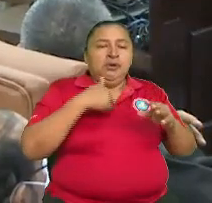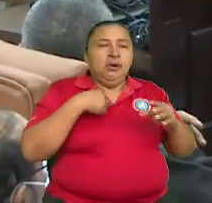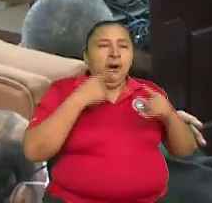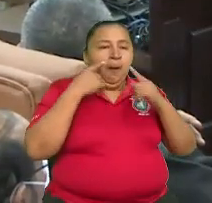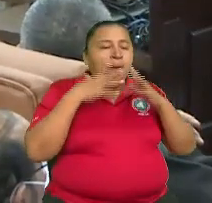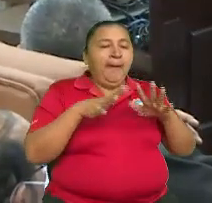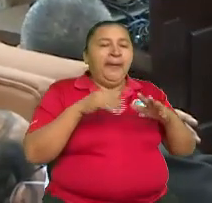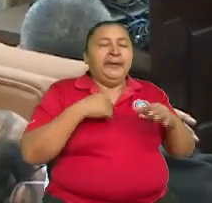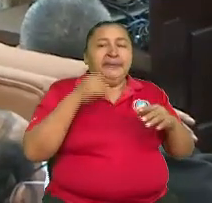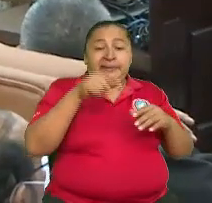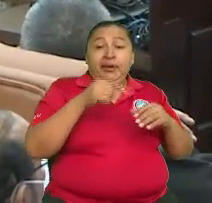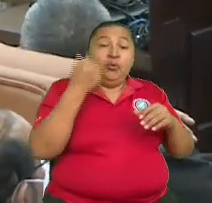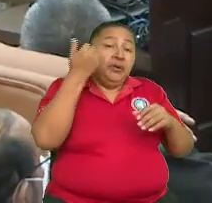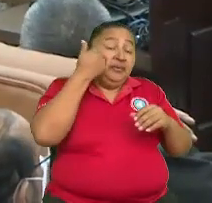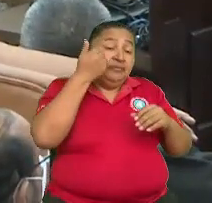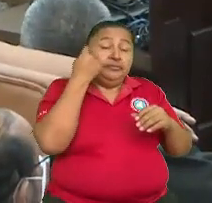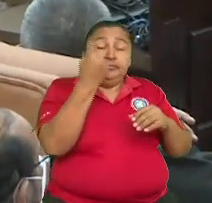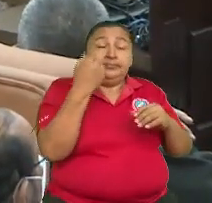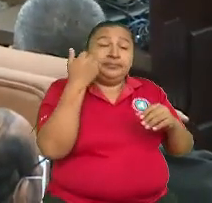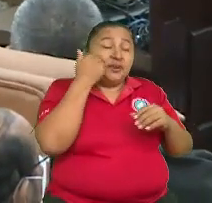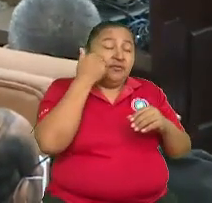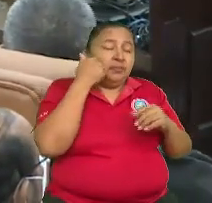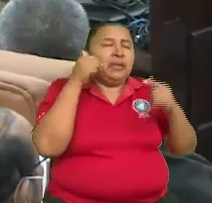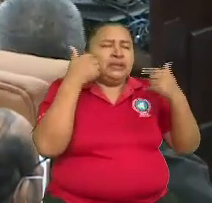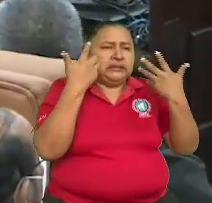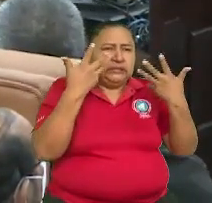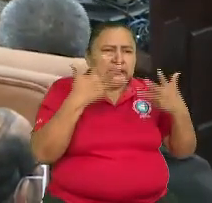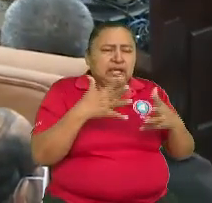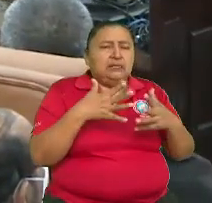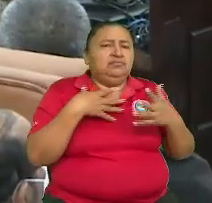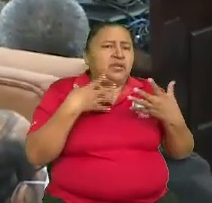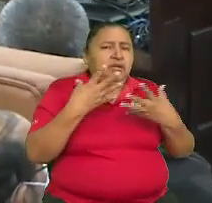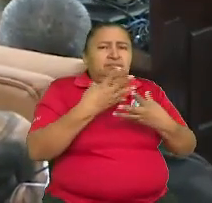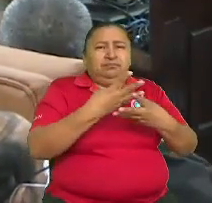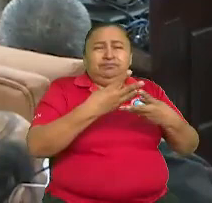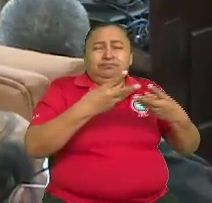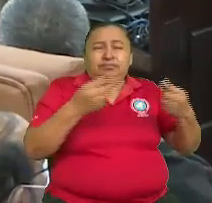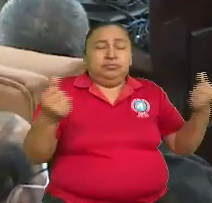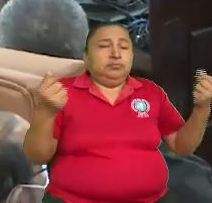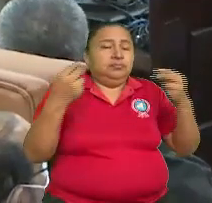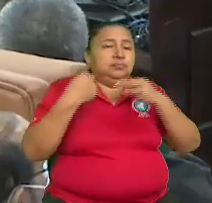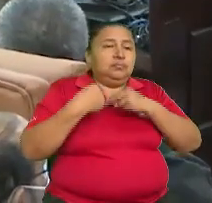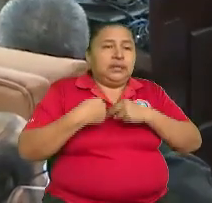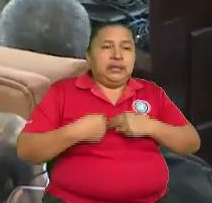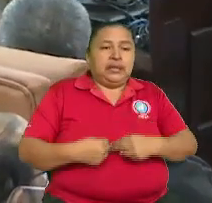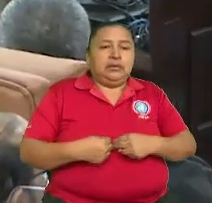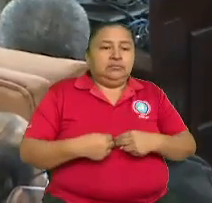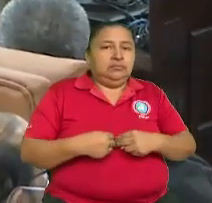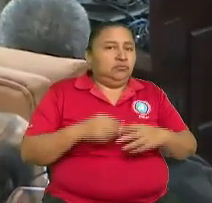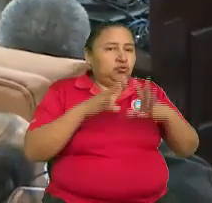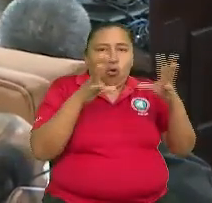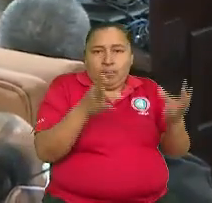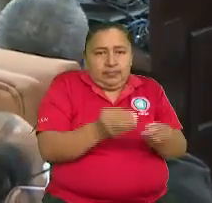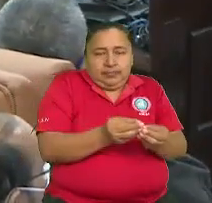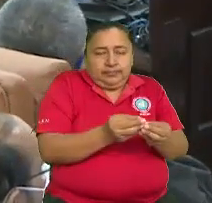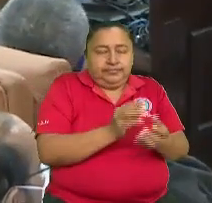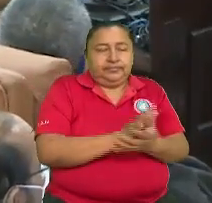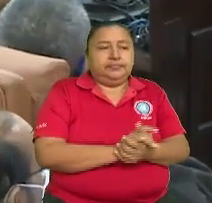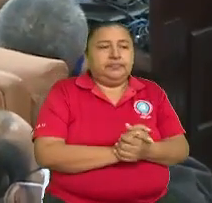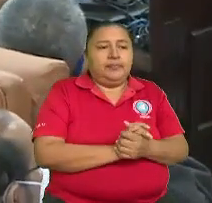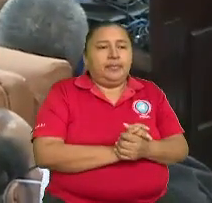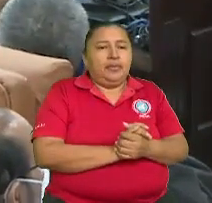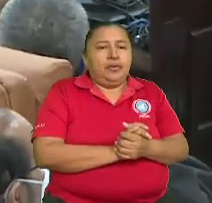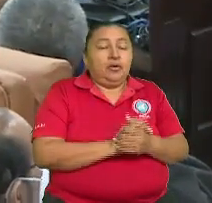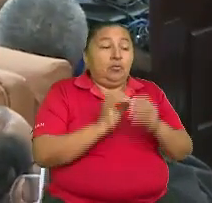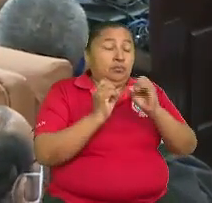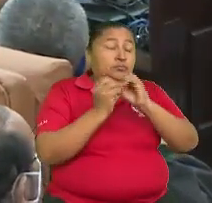de un azote que ha flagelado a la humanidad en su conjunto, como es